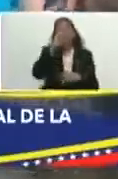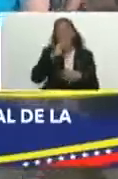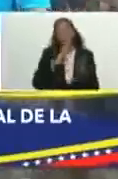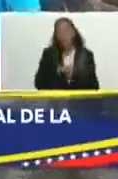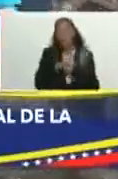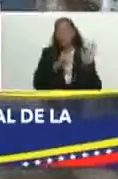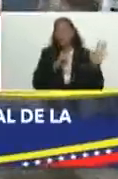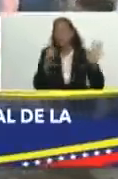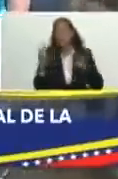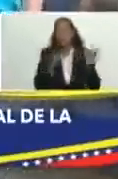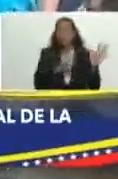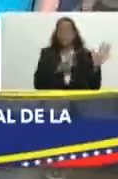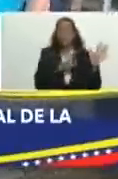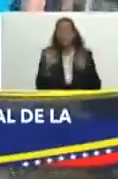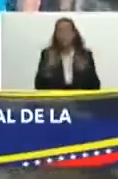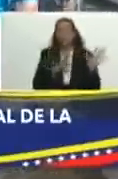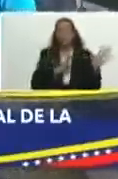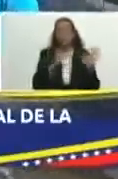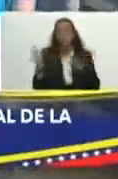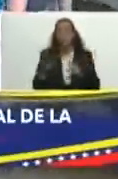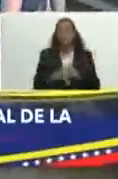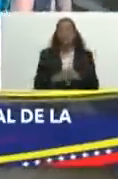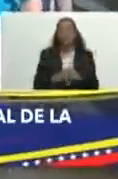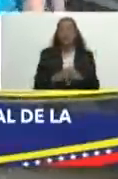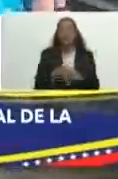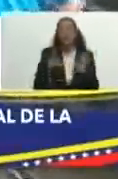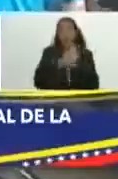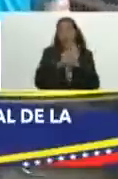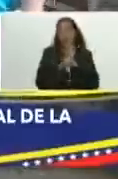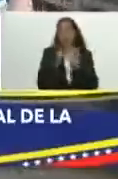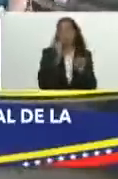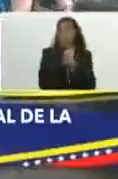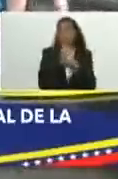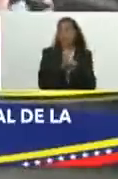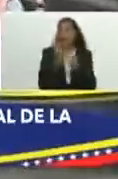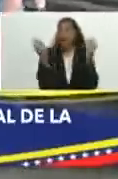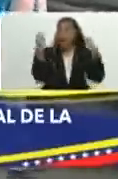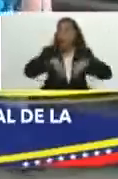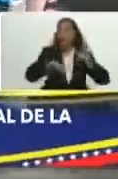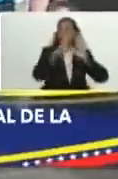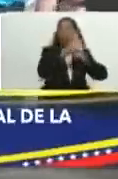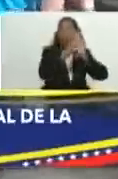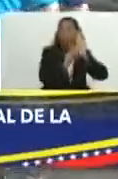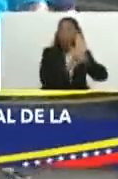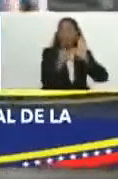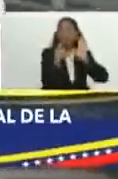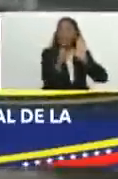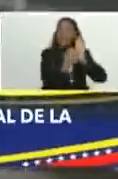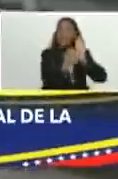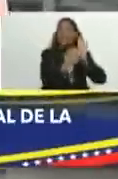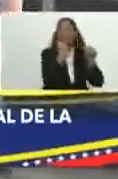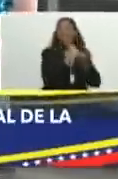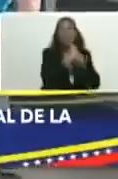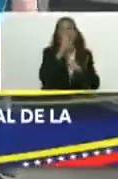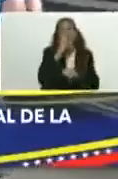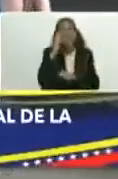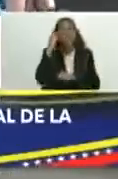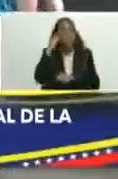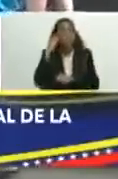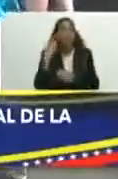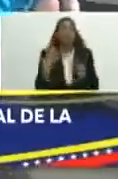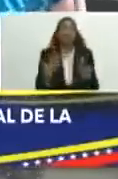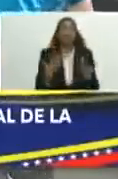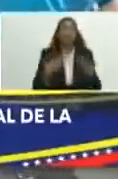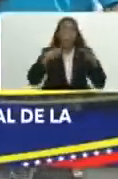2017, 18, 19. Y con la ley del trabajo, de acuerdo a la Constitución, los trabajadores y trabajadoras se